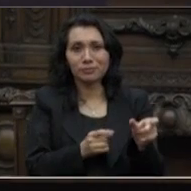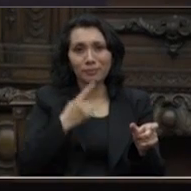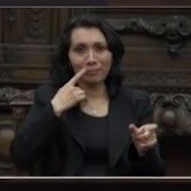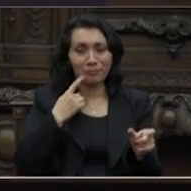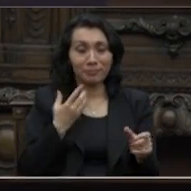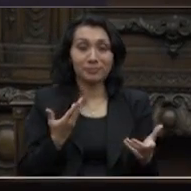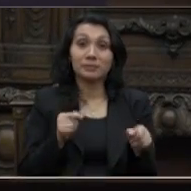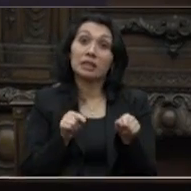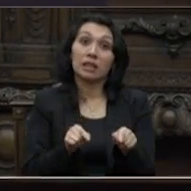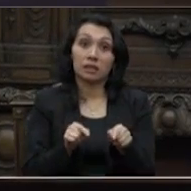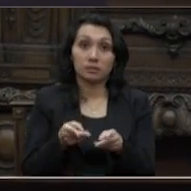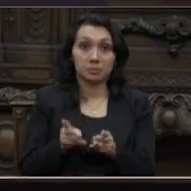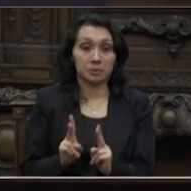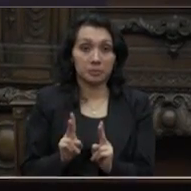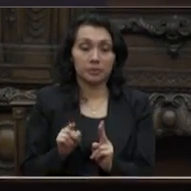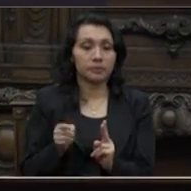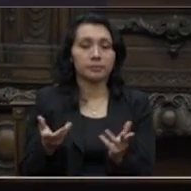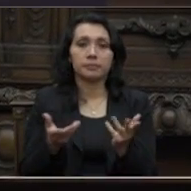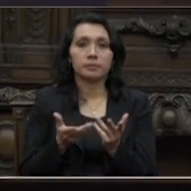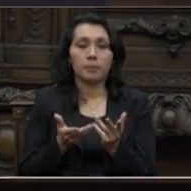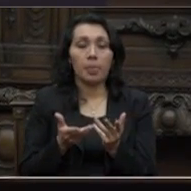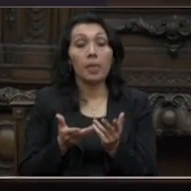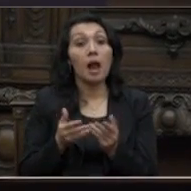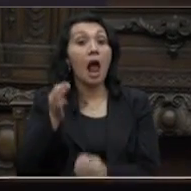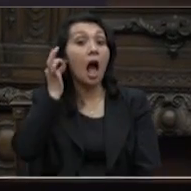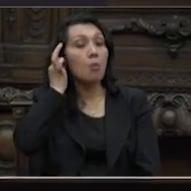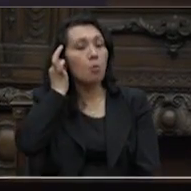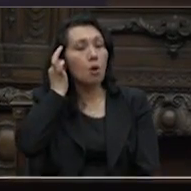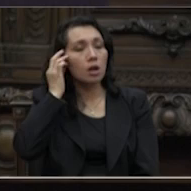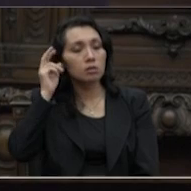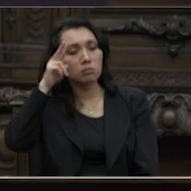Y esto permitió a las mujeres